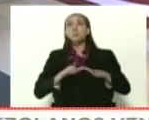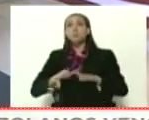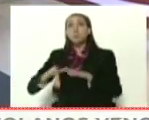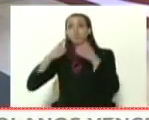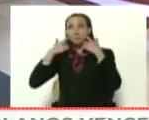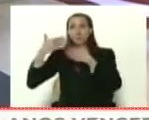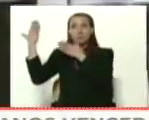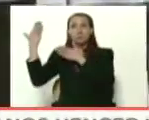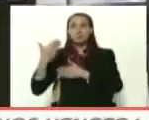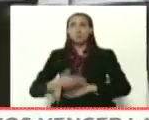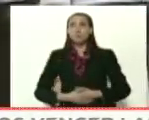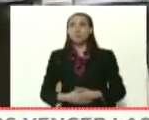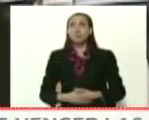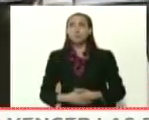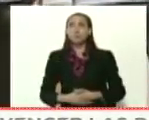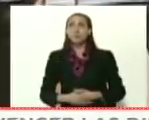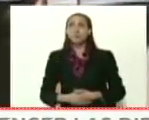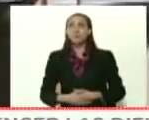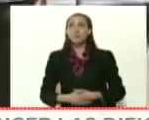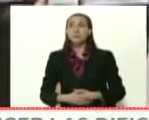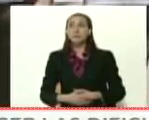Veamos.